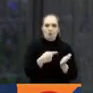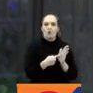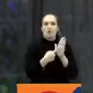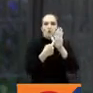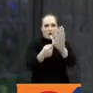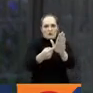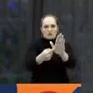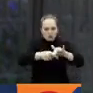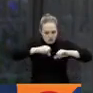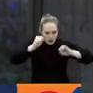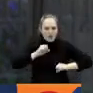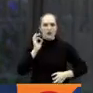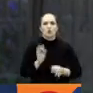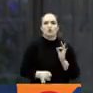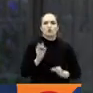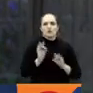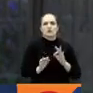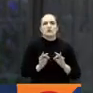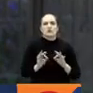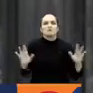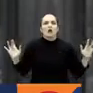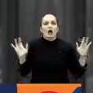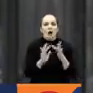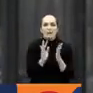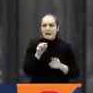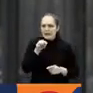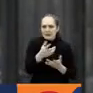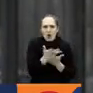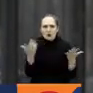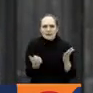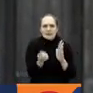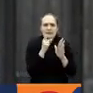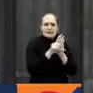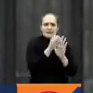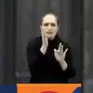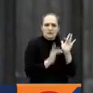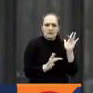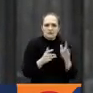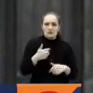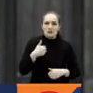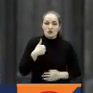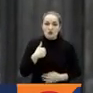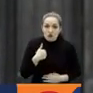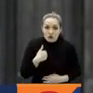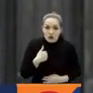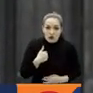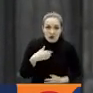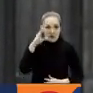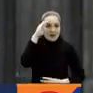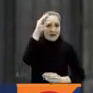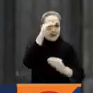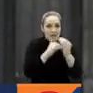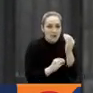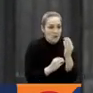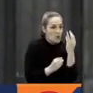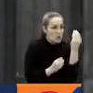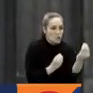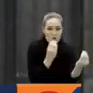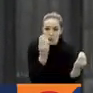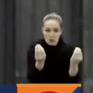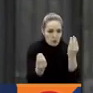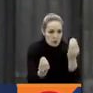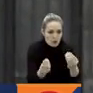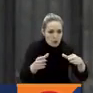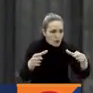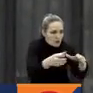para administrar justicia en relación con estos delitos. Seré un opositor de grupos o partidos o movimientos